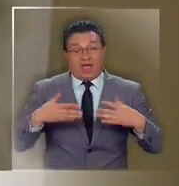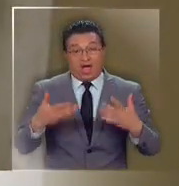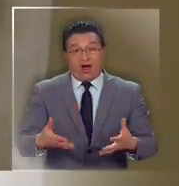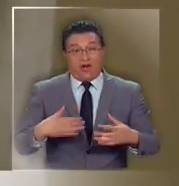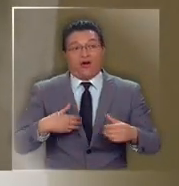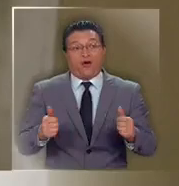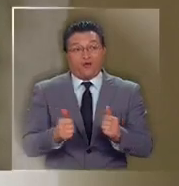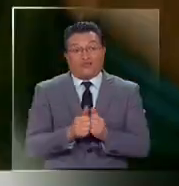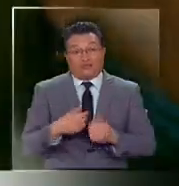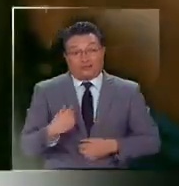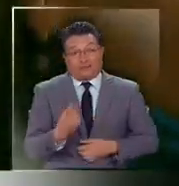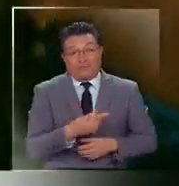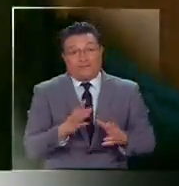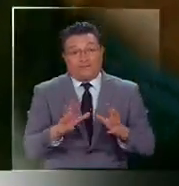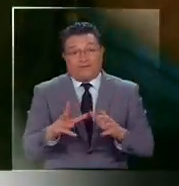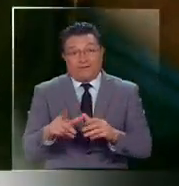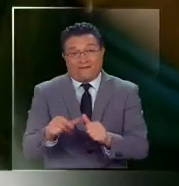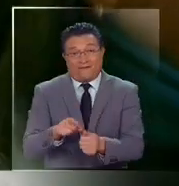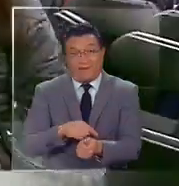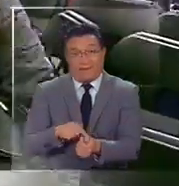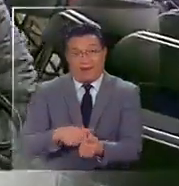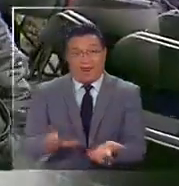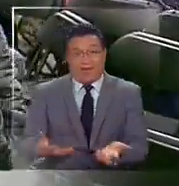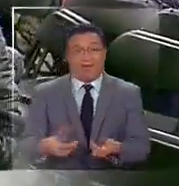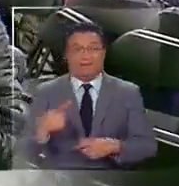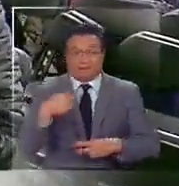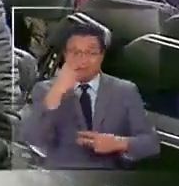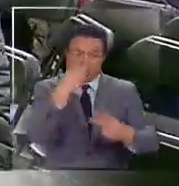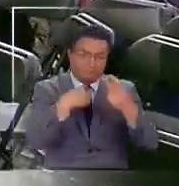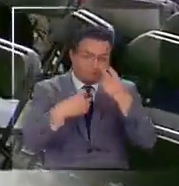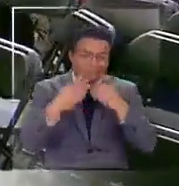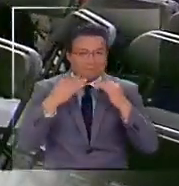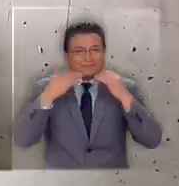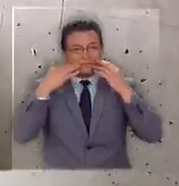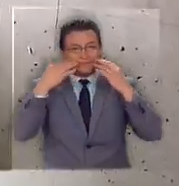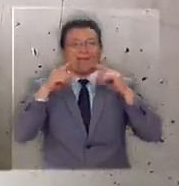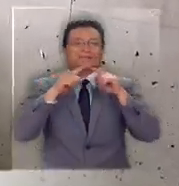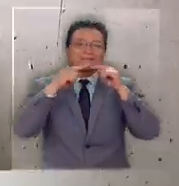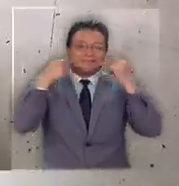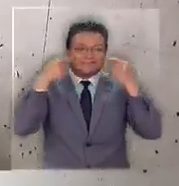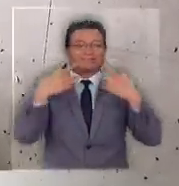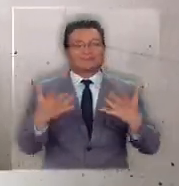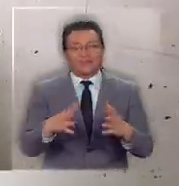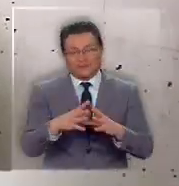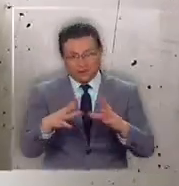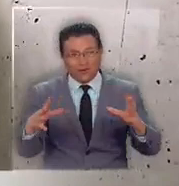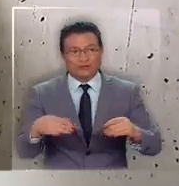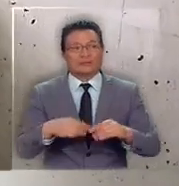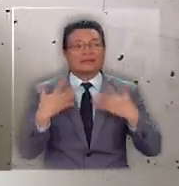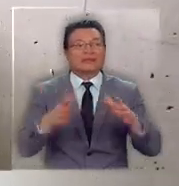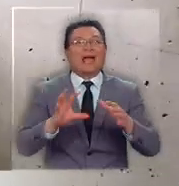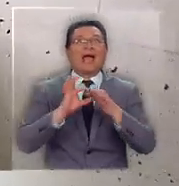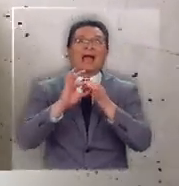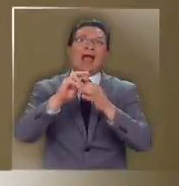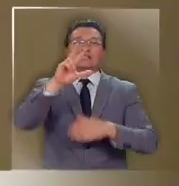juntito conmigo. Por eso hubo emoción, llantos, pero también alegría. Ya está, gracias a